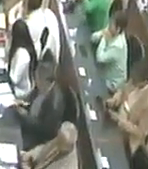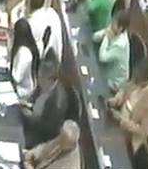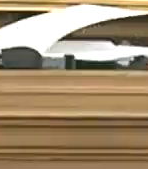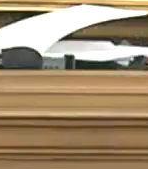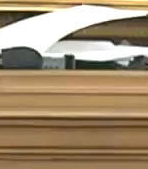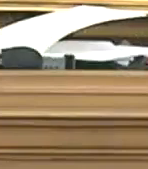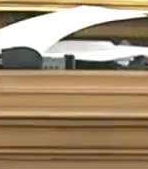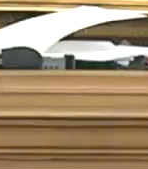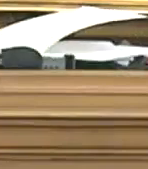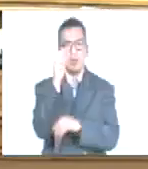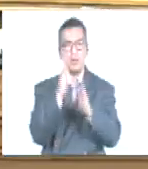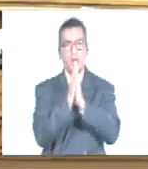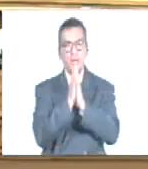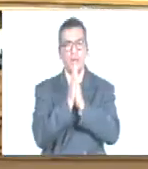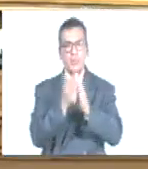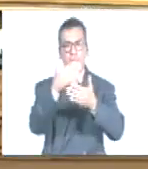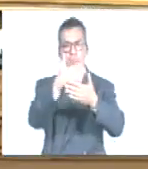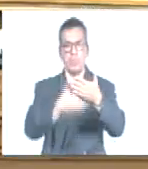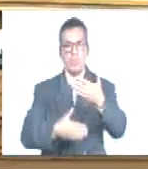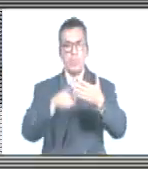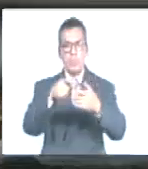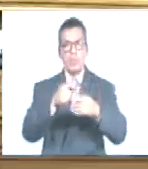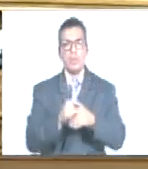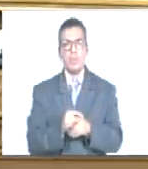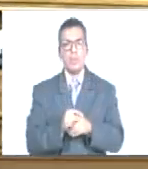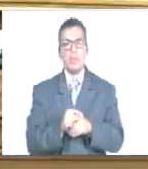Gracias, diputado. Por favor, consigne ante